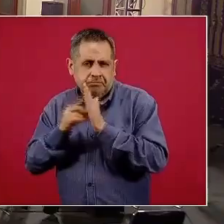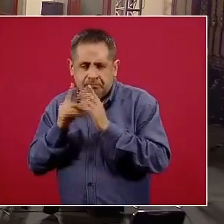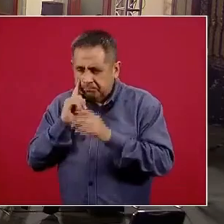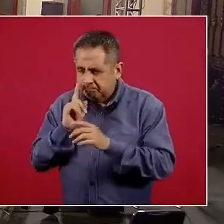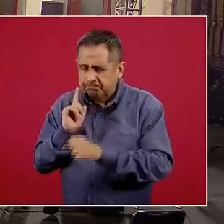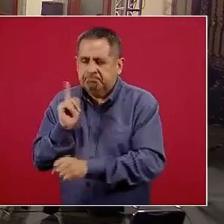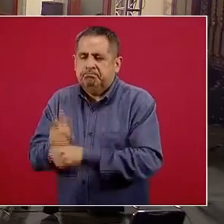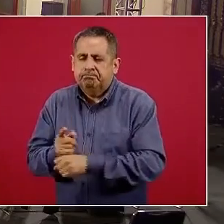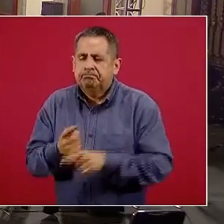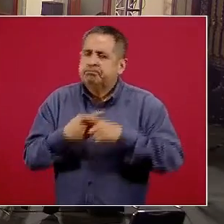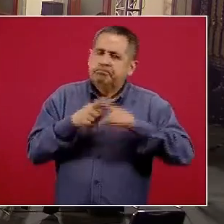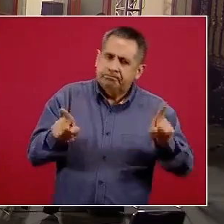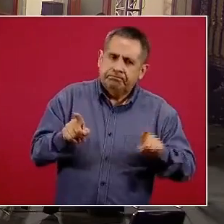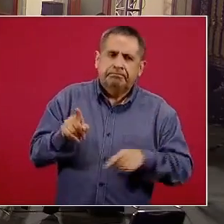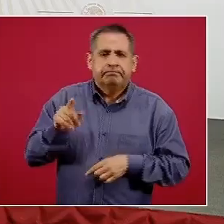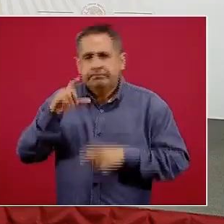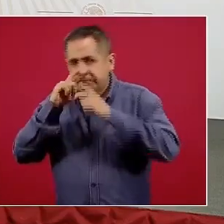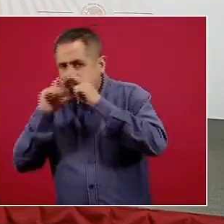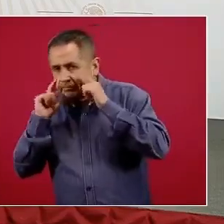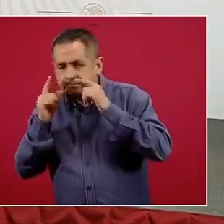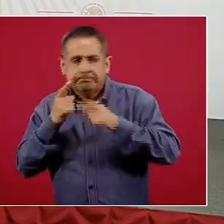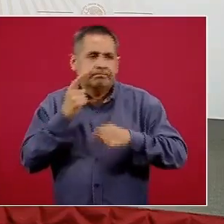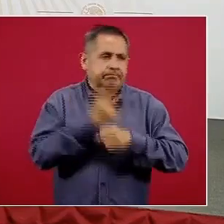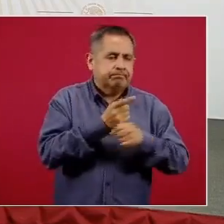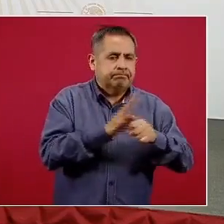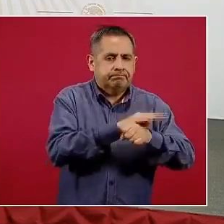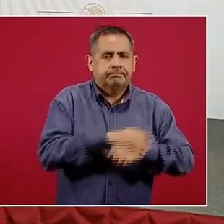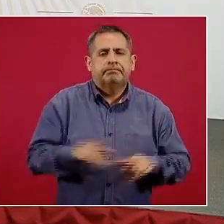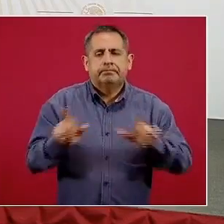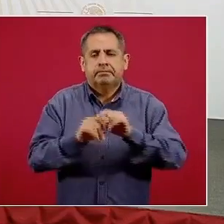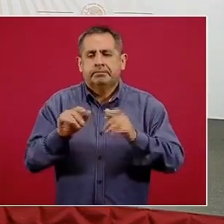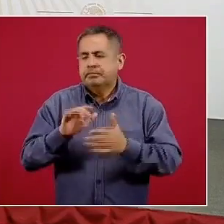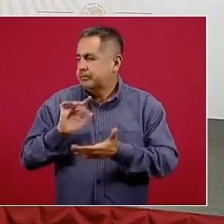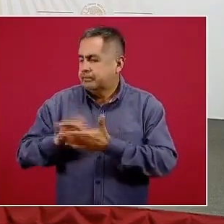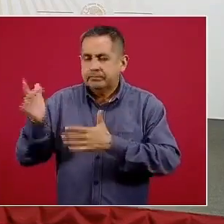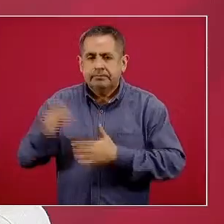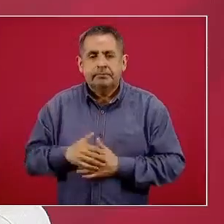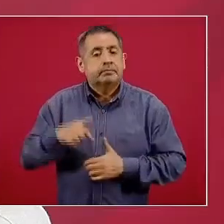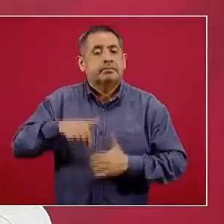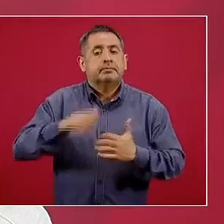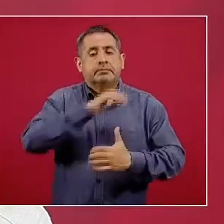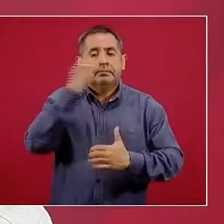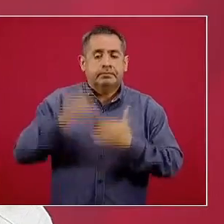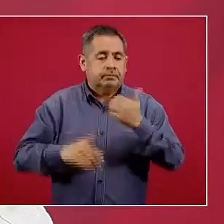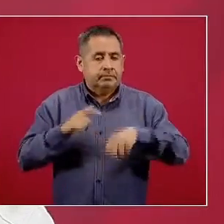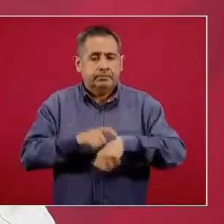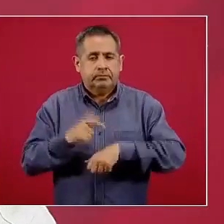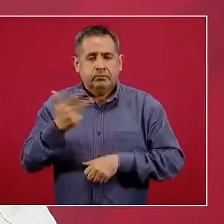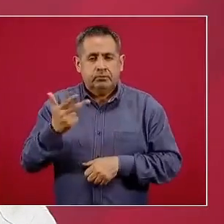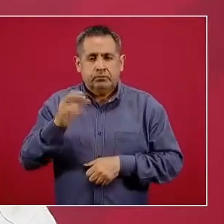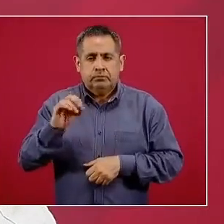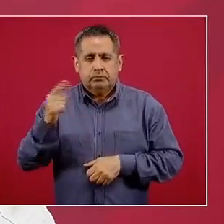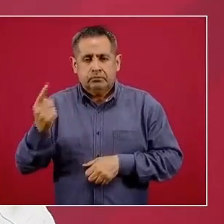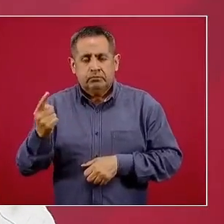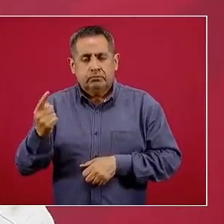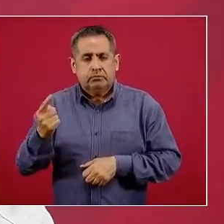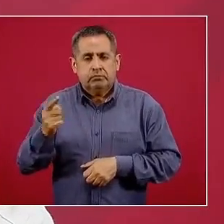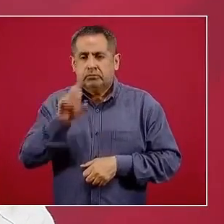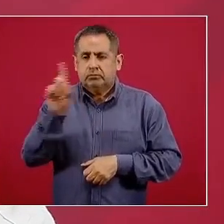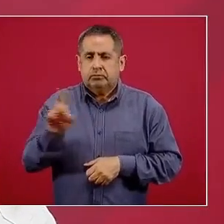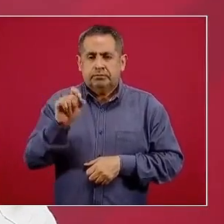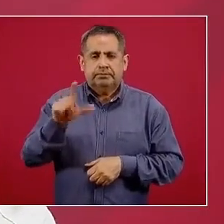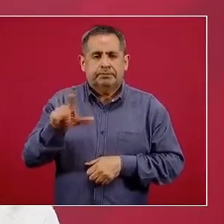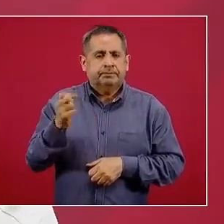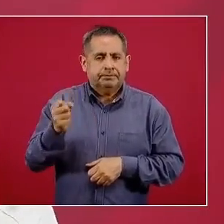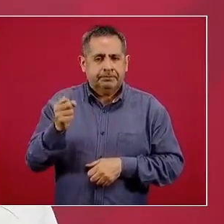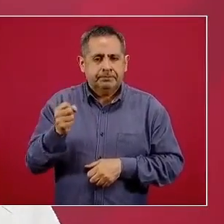para distinguir una y otra. Muchas gracias, Héctor. Aquí terminamos, son las 20:01, domingo